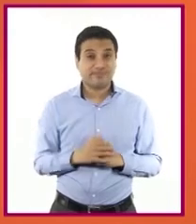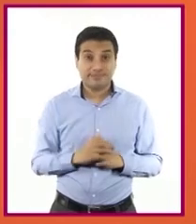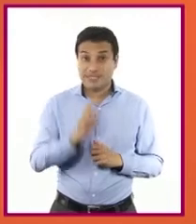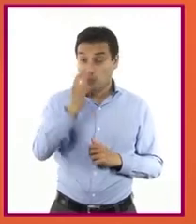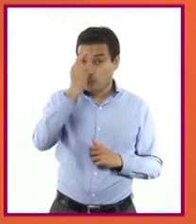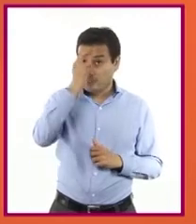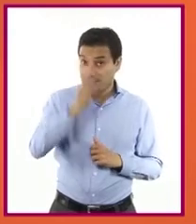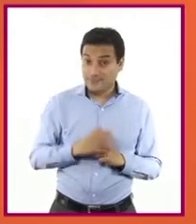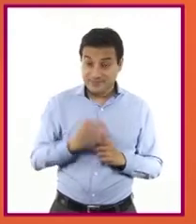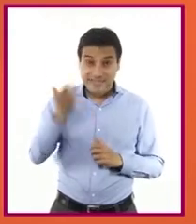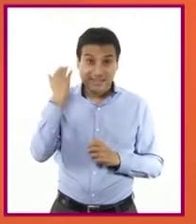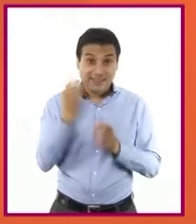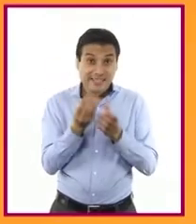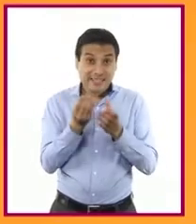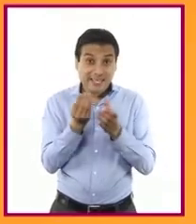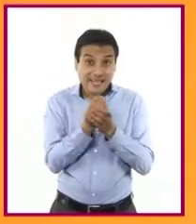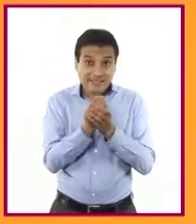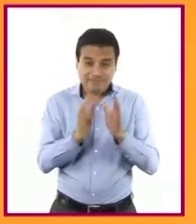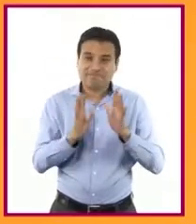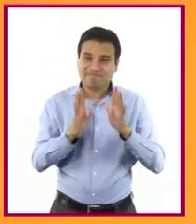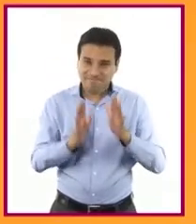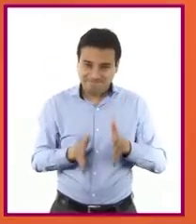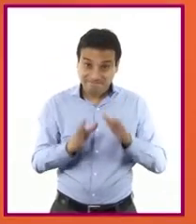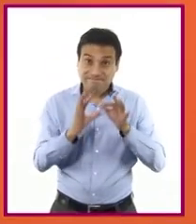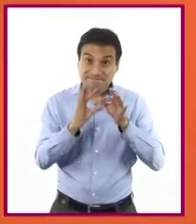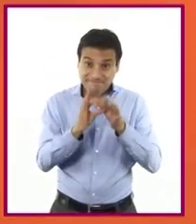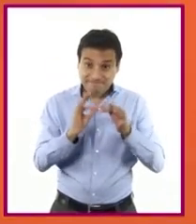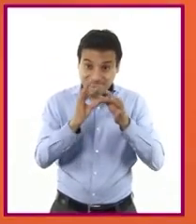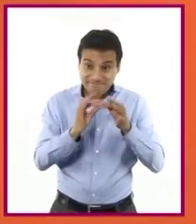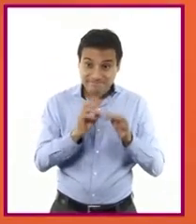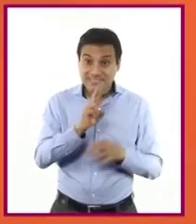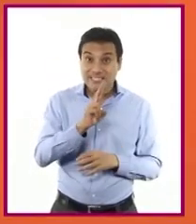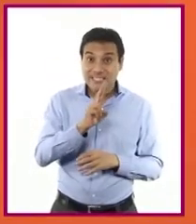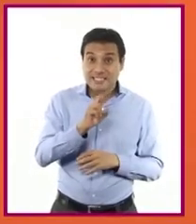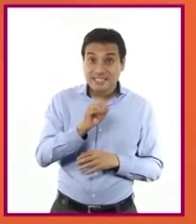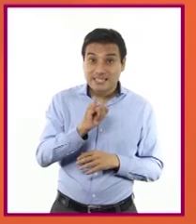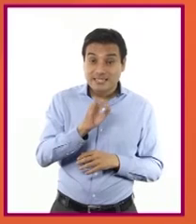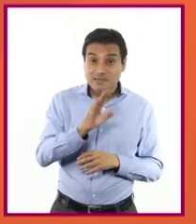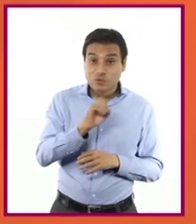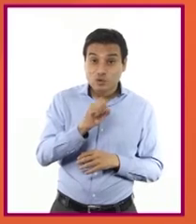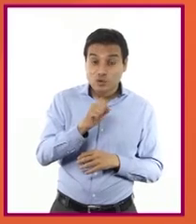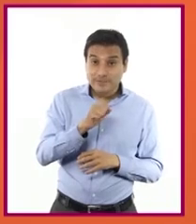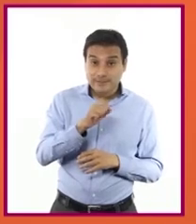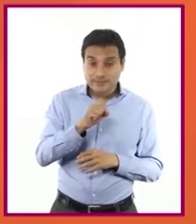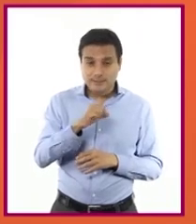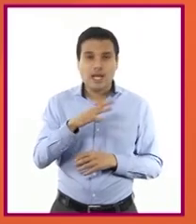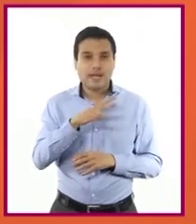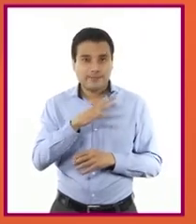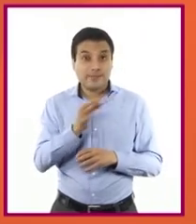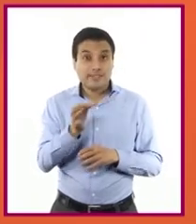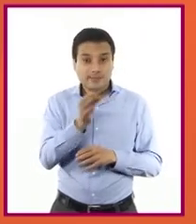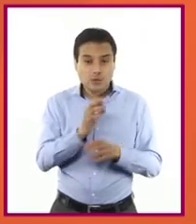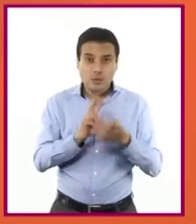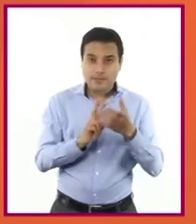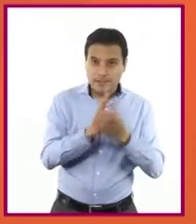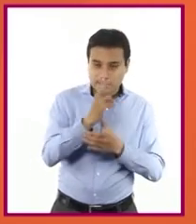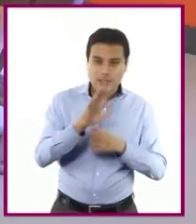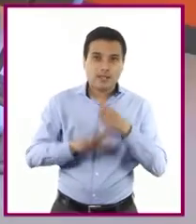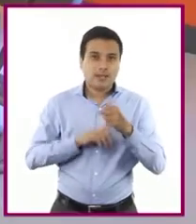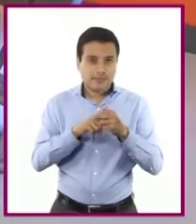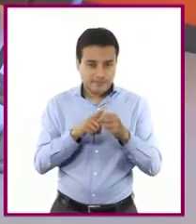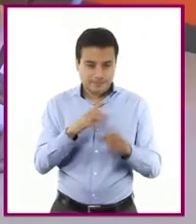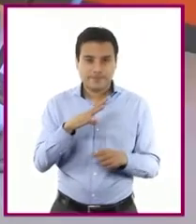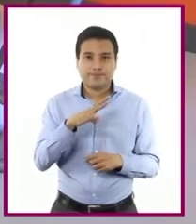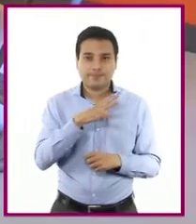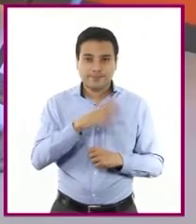que en varias sesiones reconocieron que los ribosomas se encuentran tanto en la célula vegetal como animal.